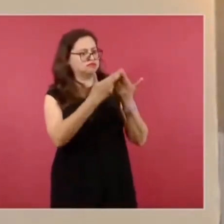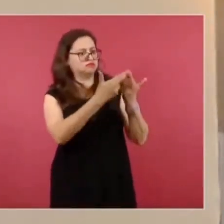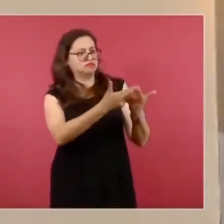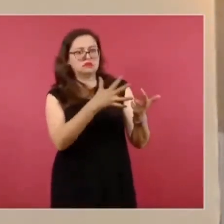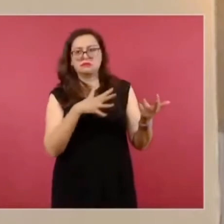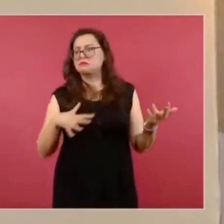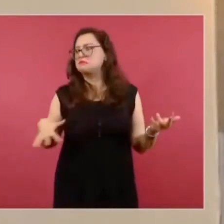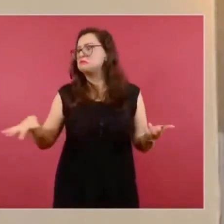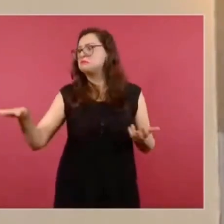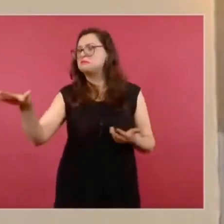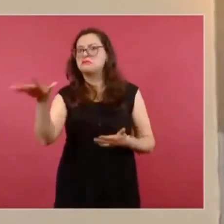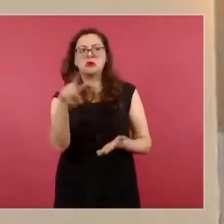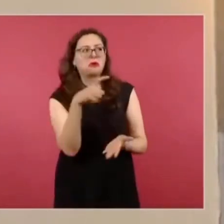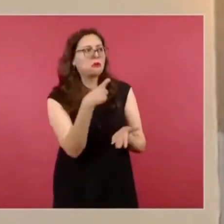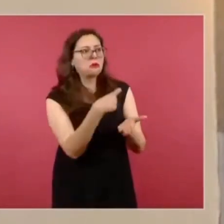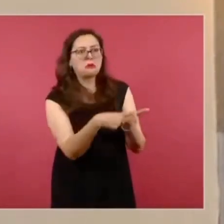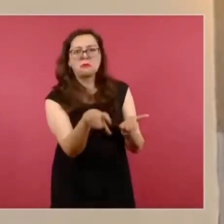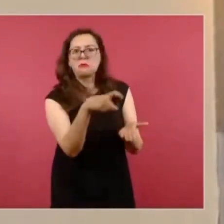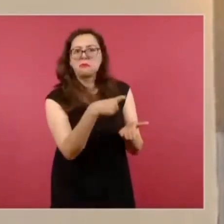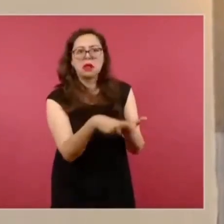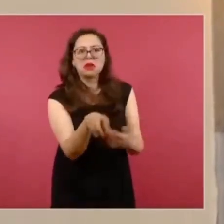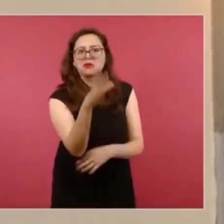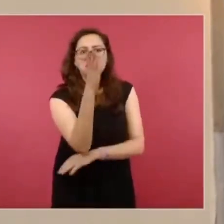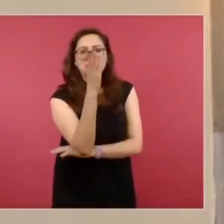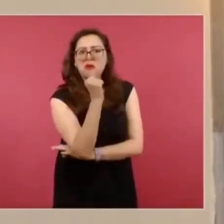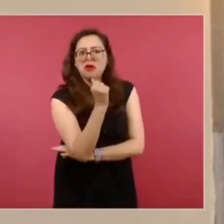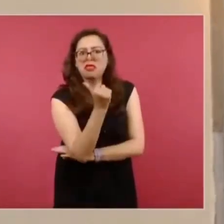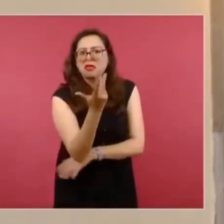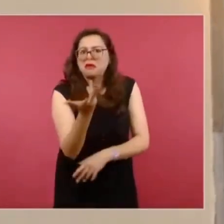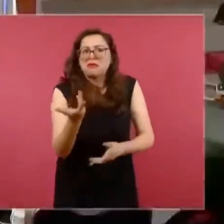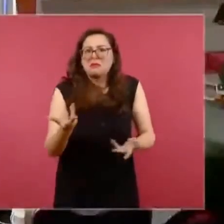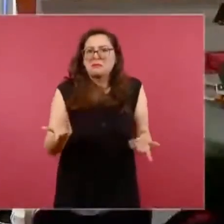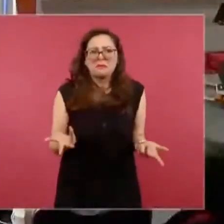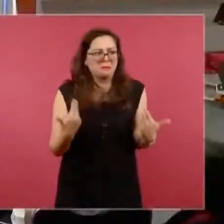gente no puede procurarse